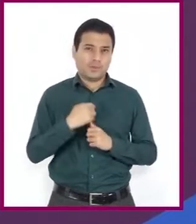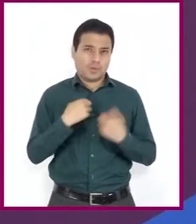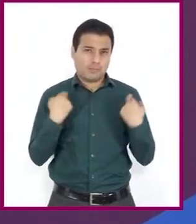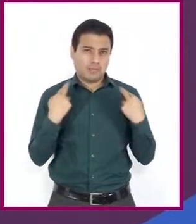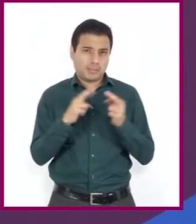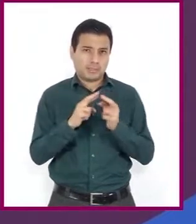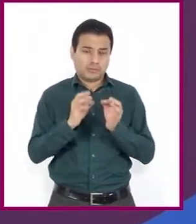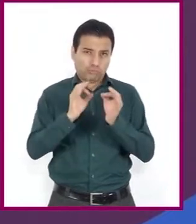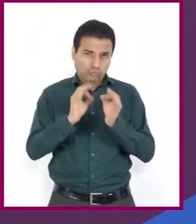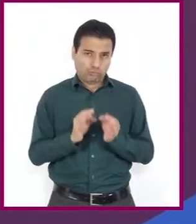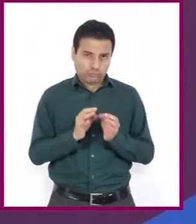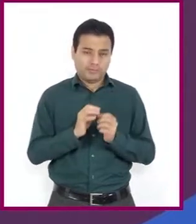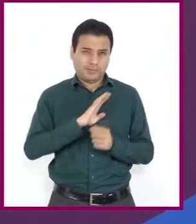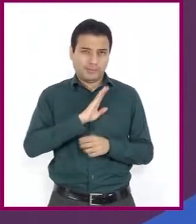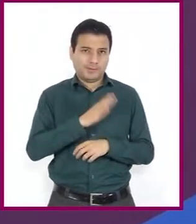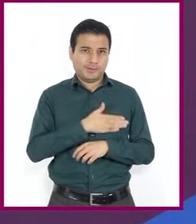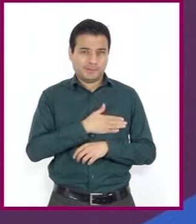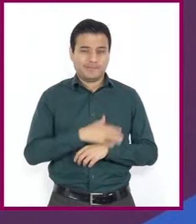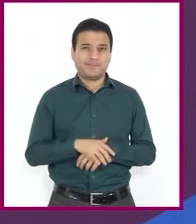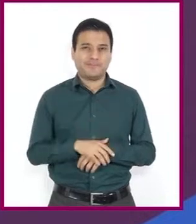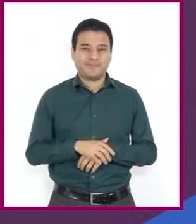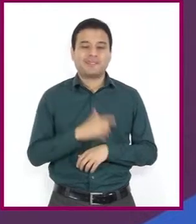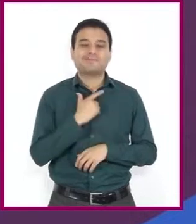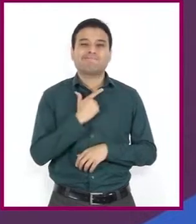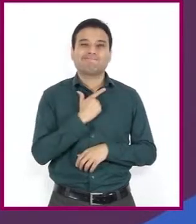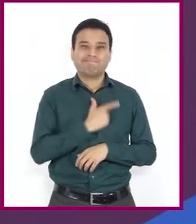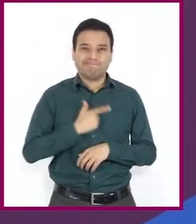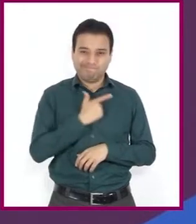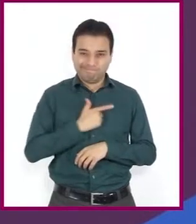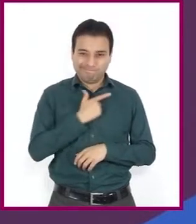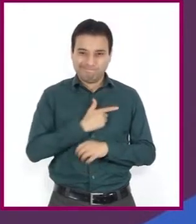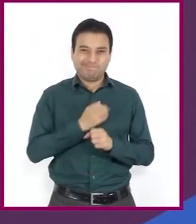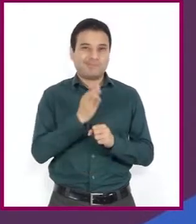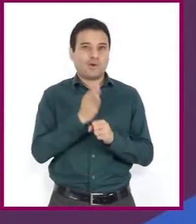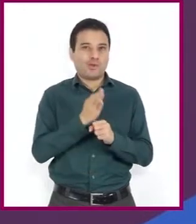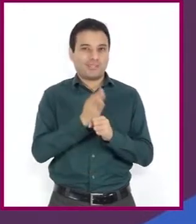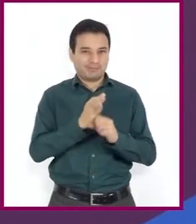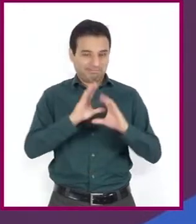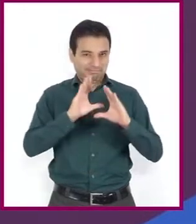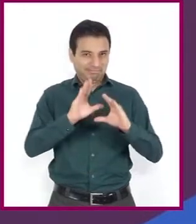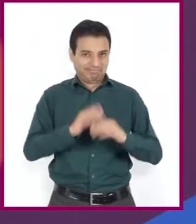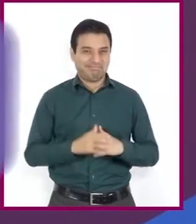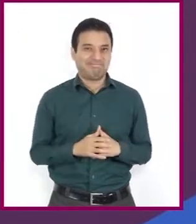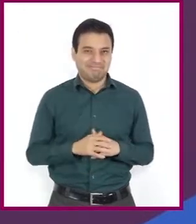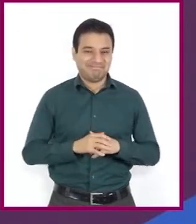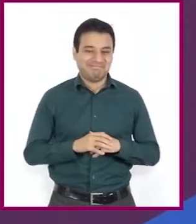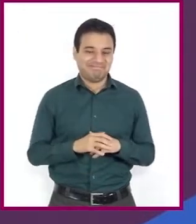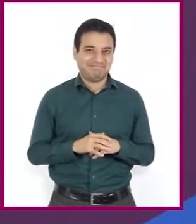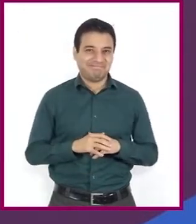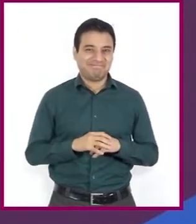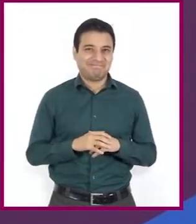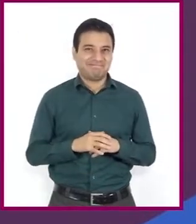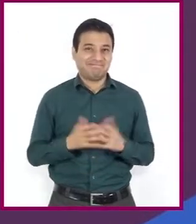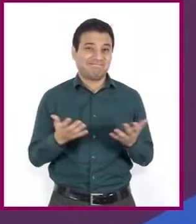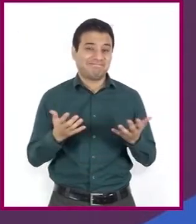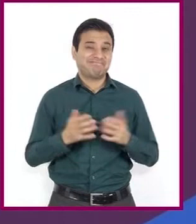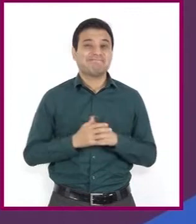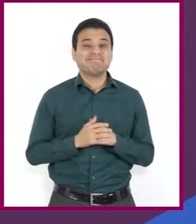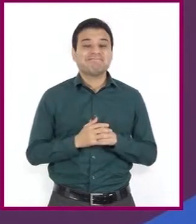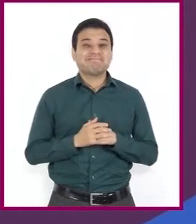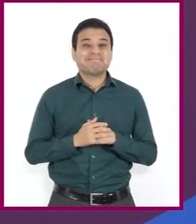de la asignatura de Lengua Materna y me da mucho gusto estar hoy al frente de esta aventura, que